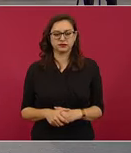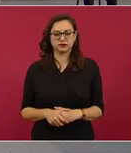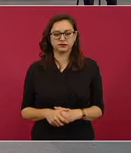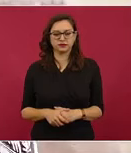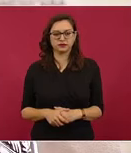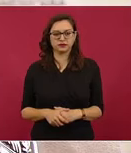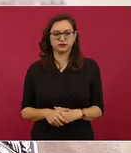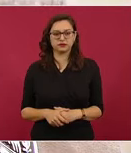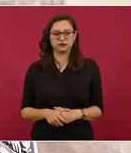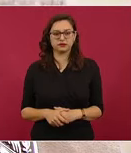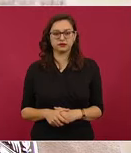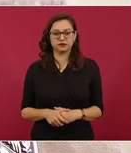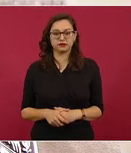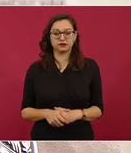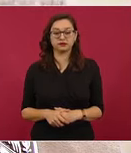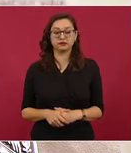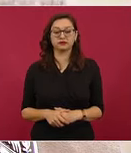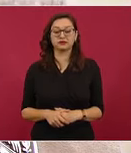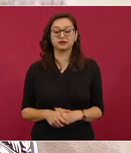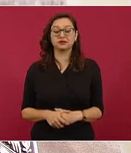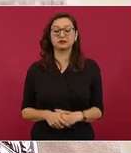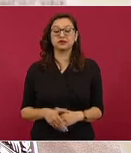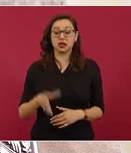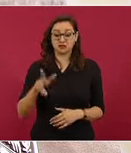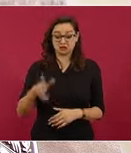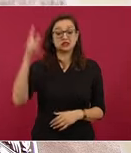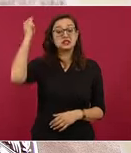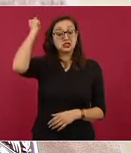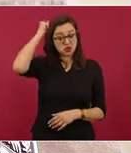El primer vuelo será a Canadá.